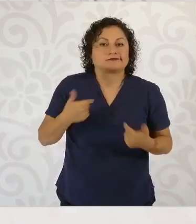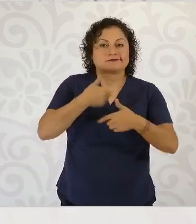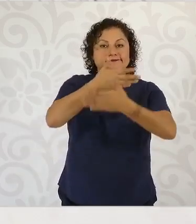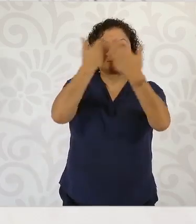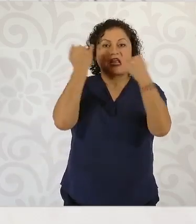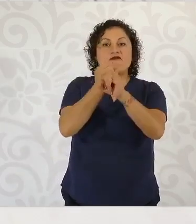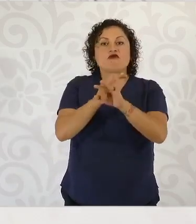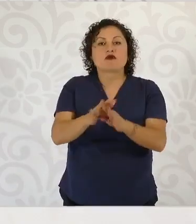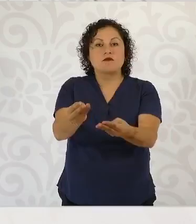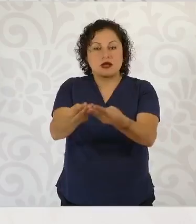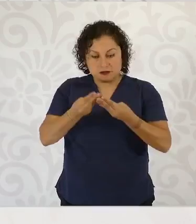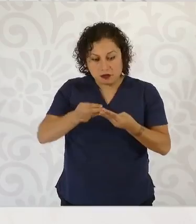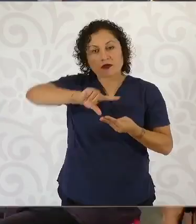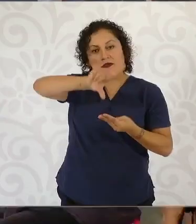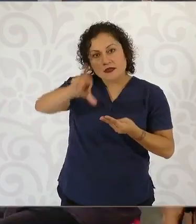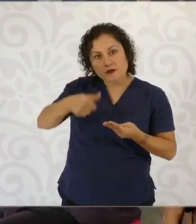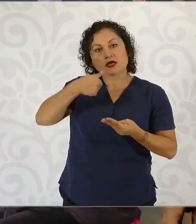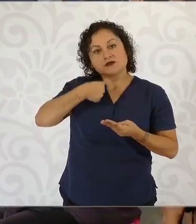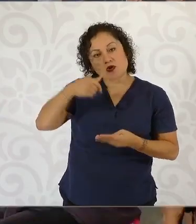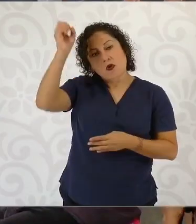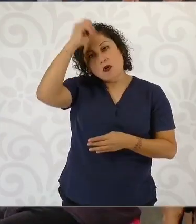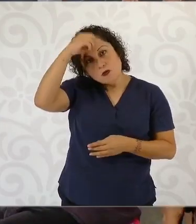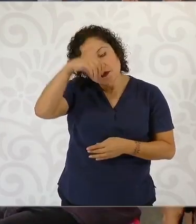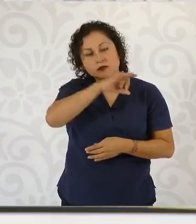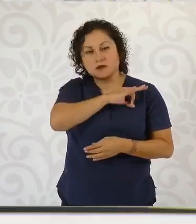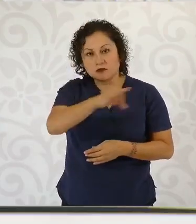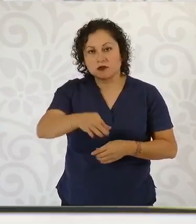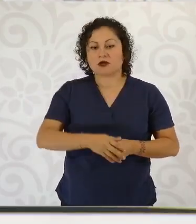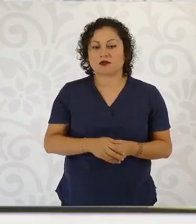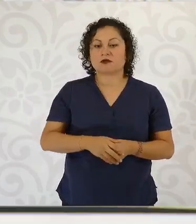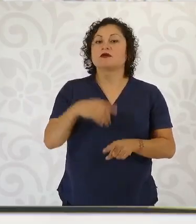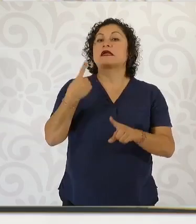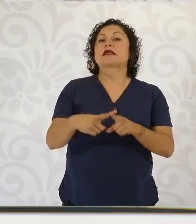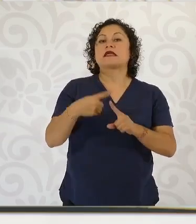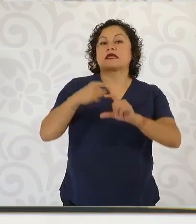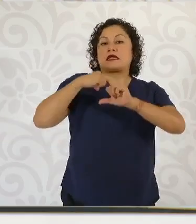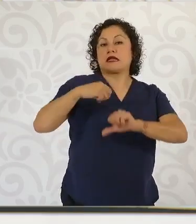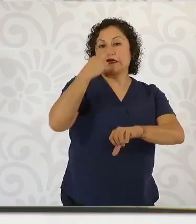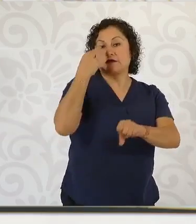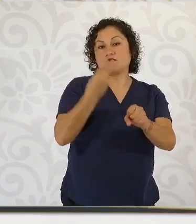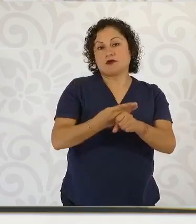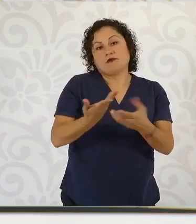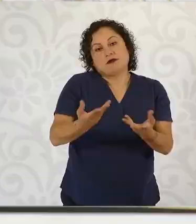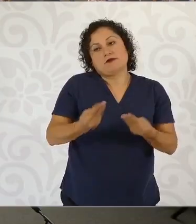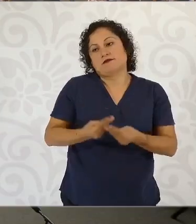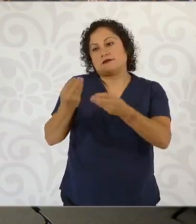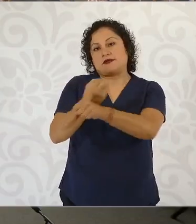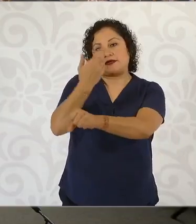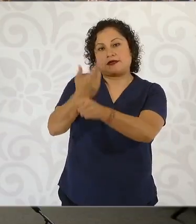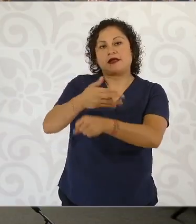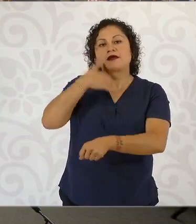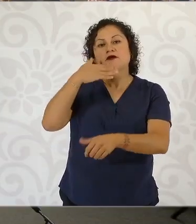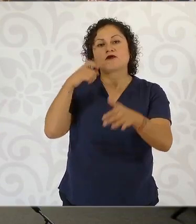no puedo dar mi opinión. Bueno, Entonces, ¿y a quién tiene que encargársele? Pues a la Secretaría Anticorrupción. ok.